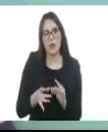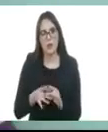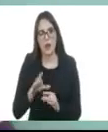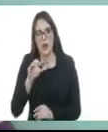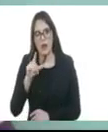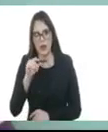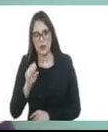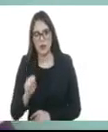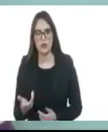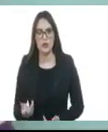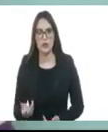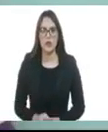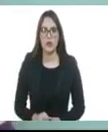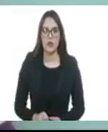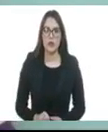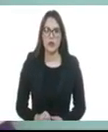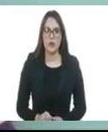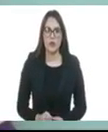Adelante, Rodolfo.